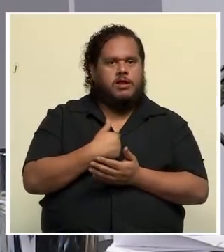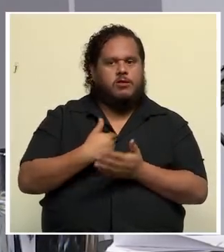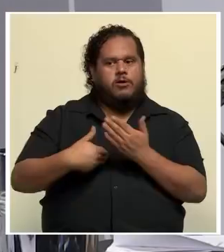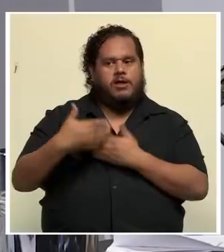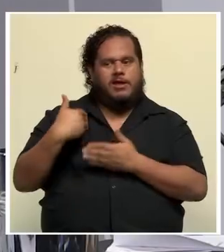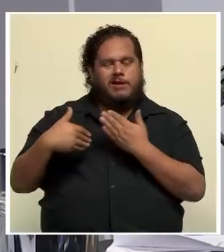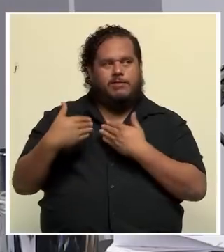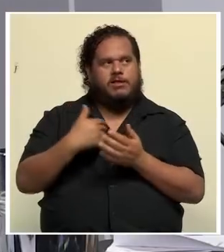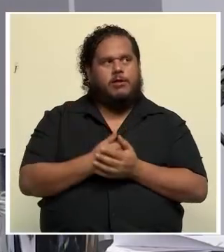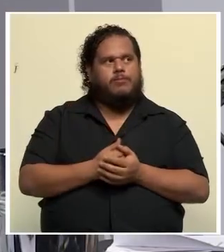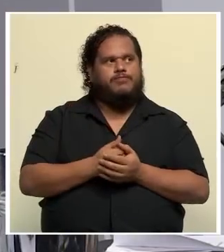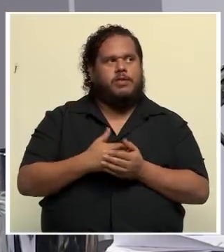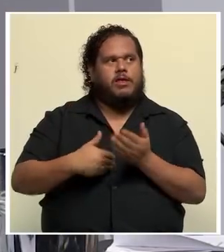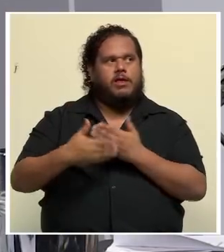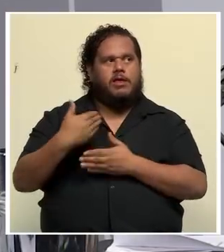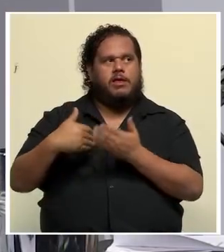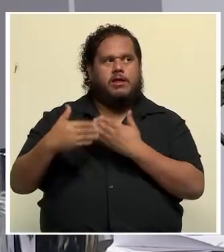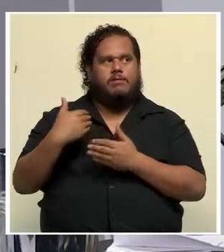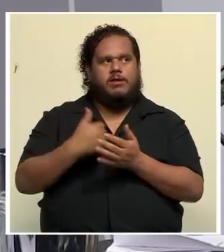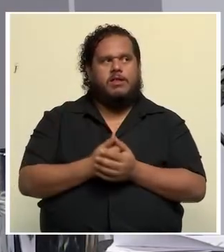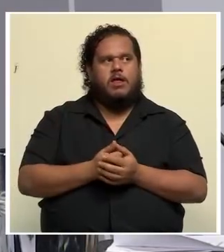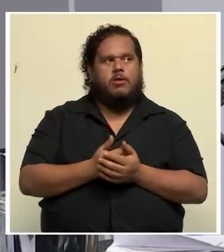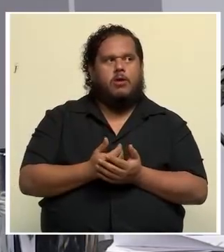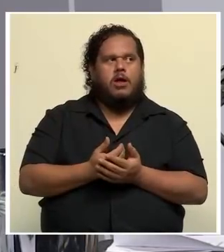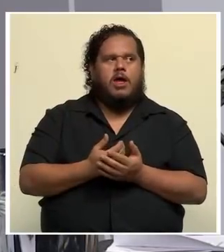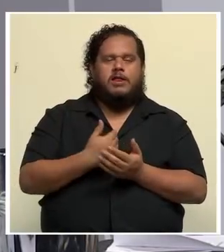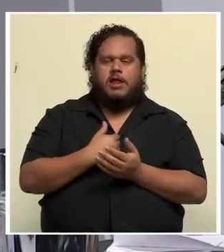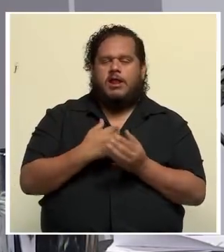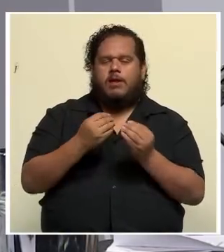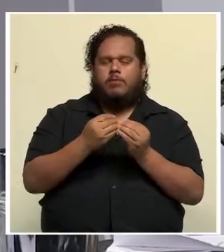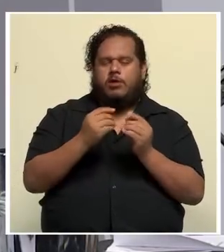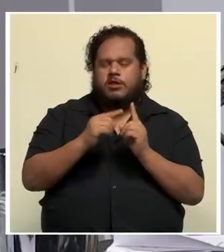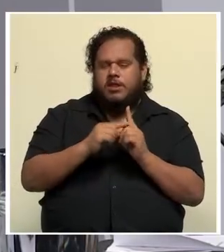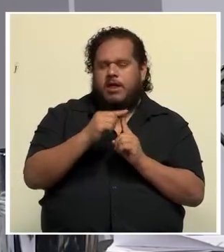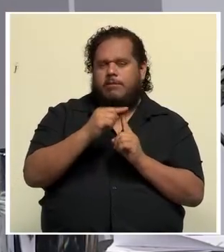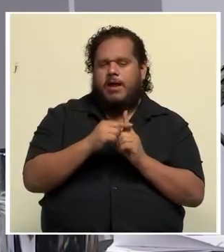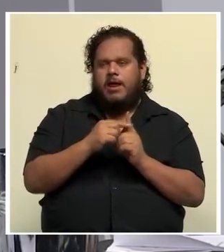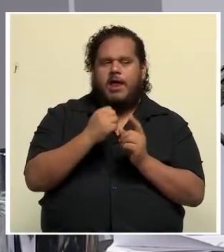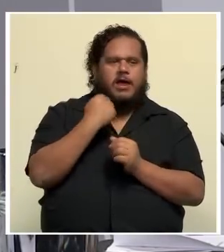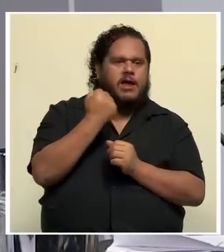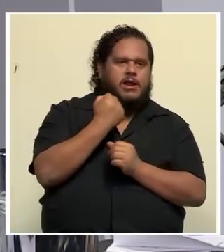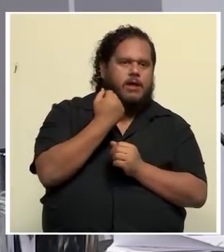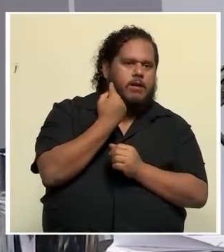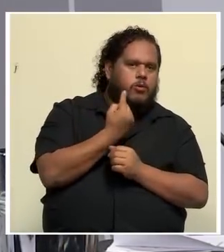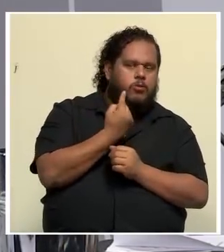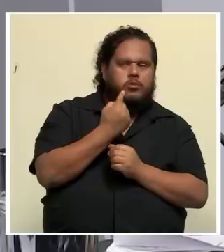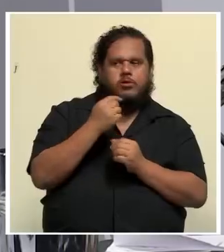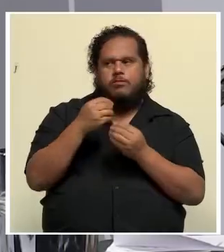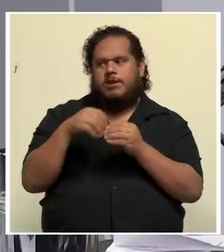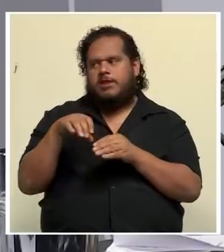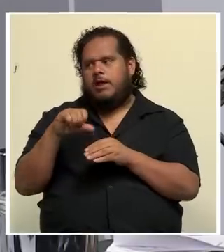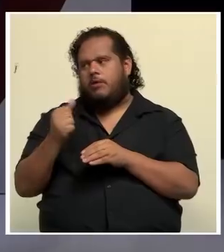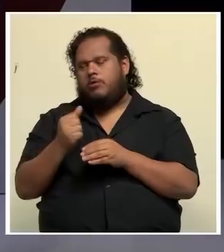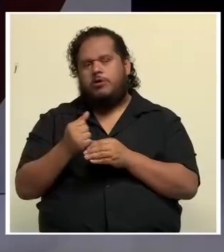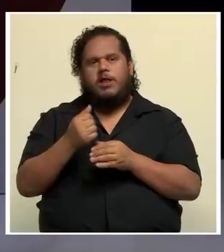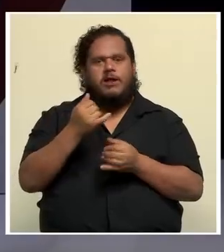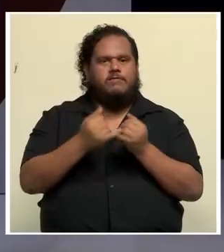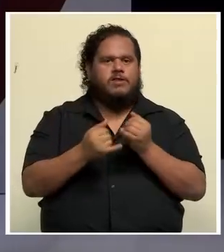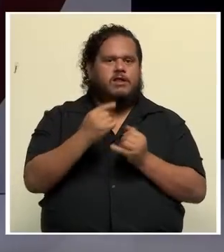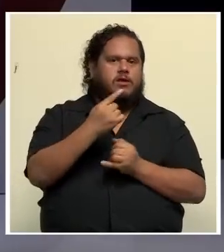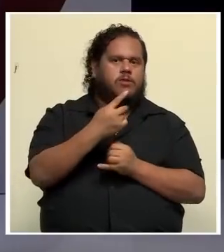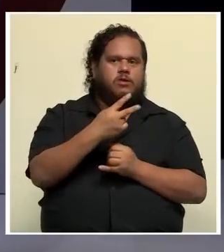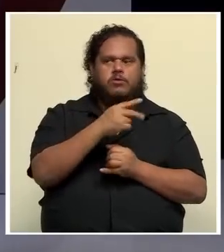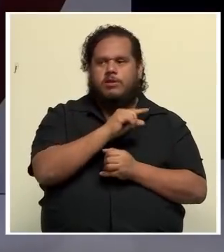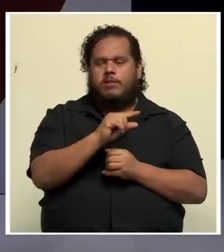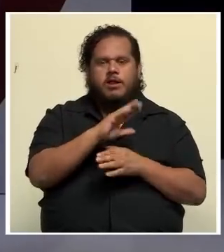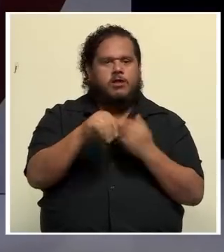pasado. En el pasado había mucho más margen, ganaban unos, perdían otros, al final de 1 o 2 semanas